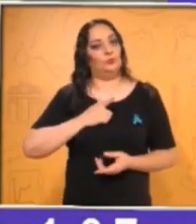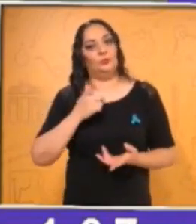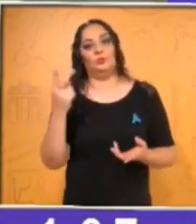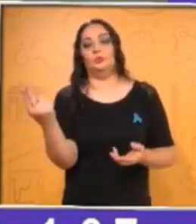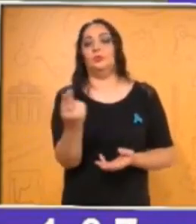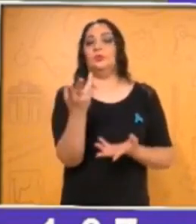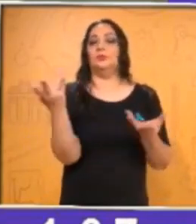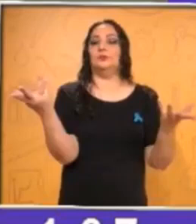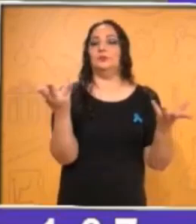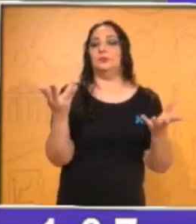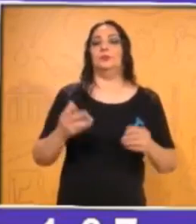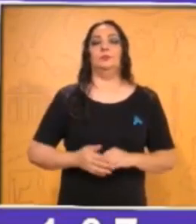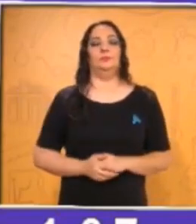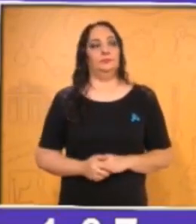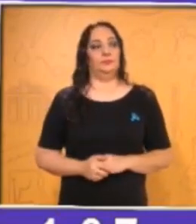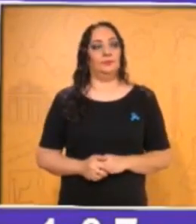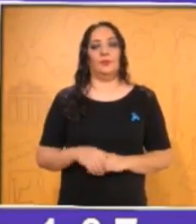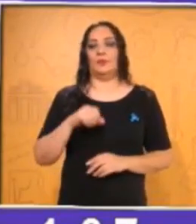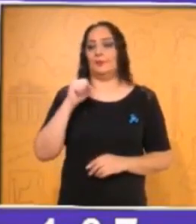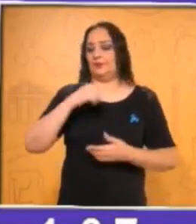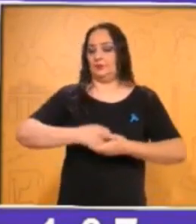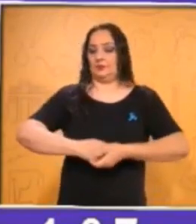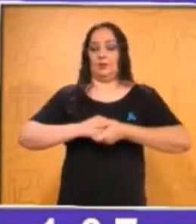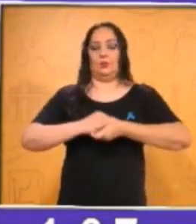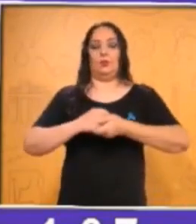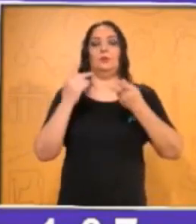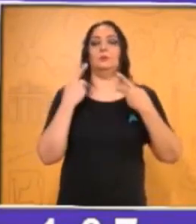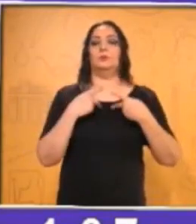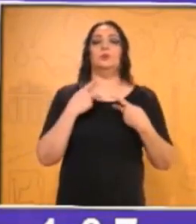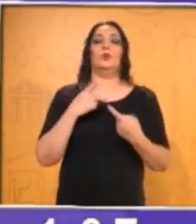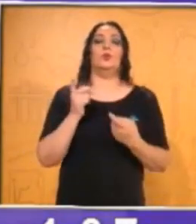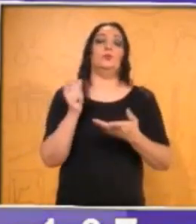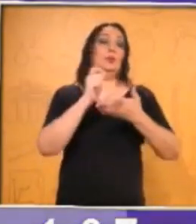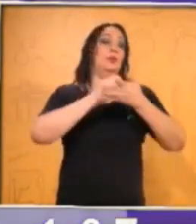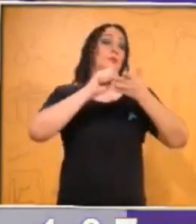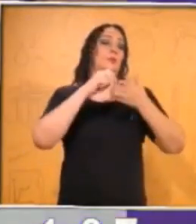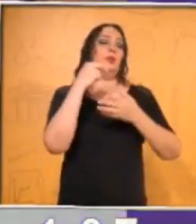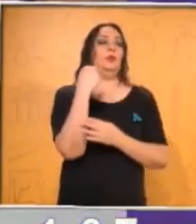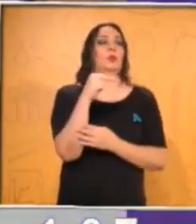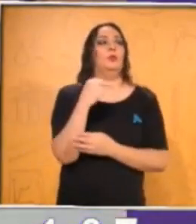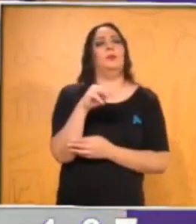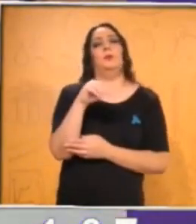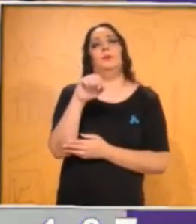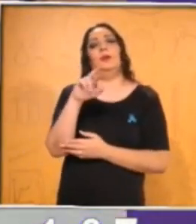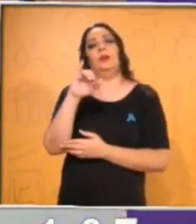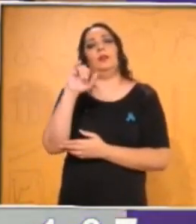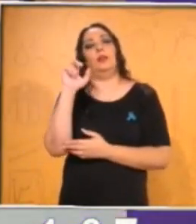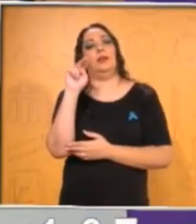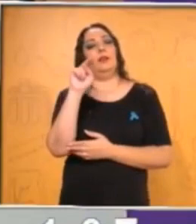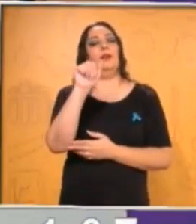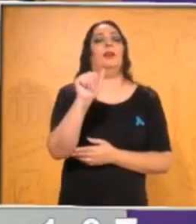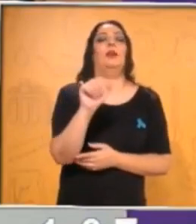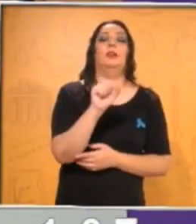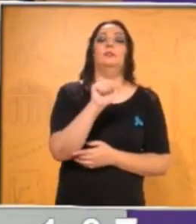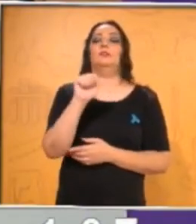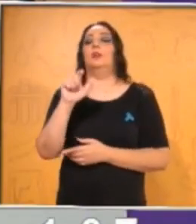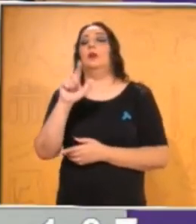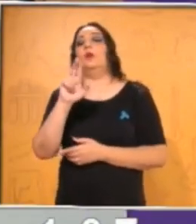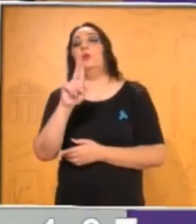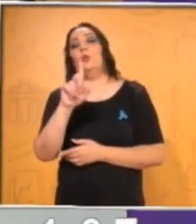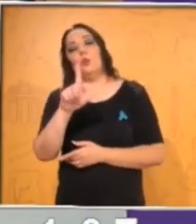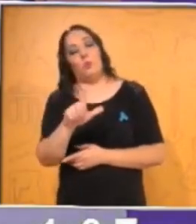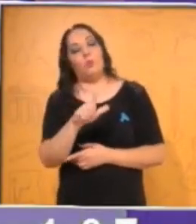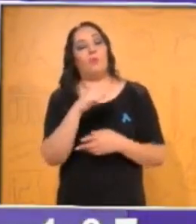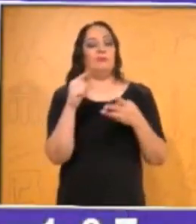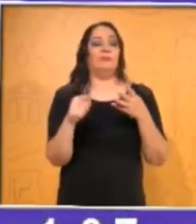realizando. Muy bien, un saludo para todos ahí los que le ponen su nombre. Decía ahí Mariana, Saúl Antonio.